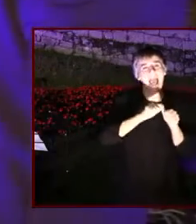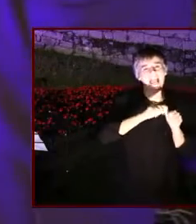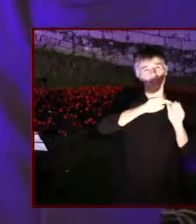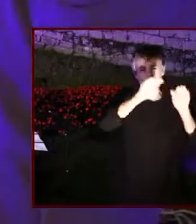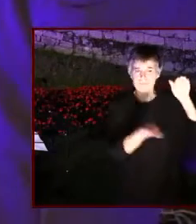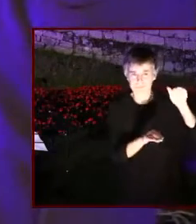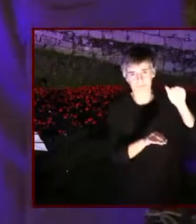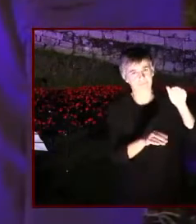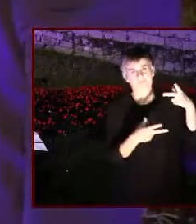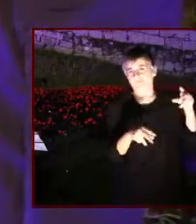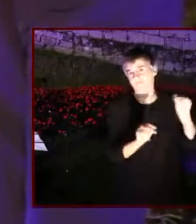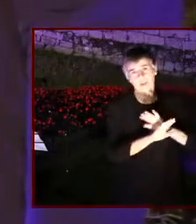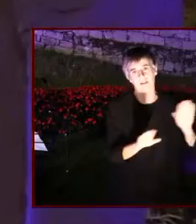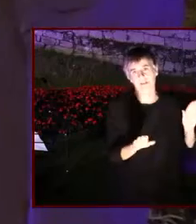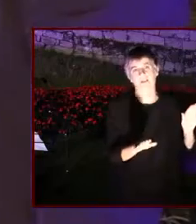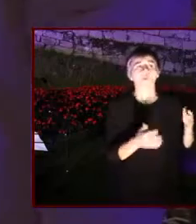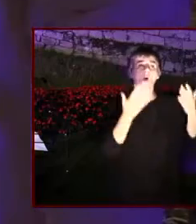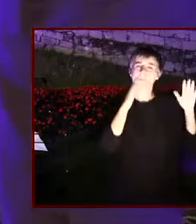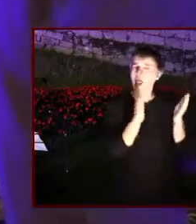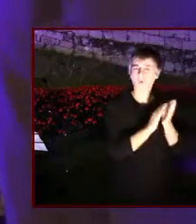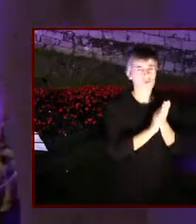aplauso enorme para Waiza, por favor.